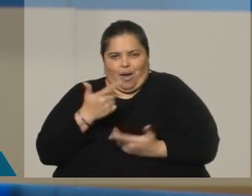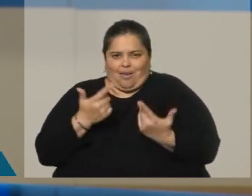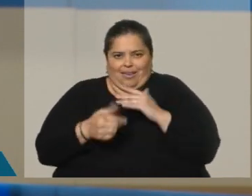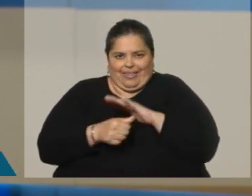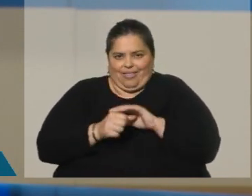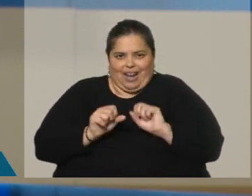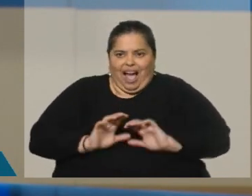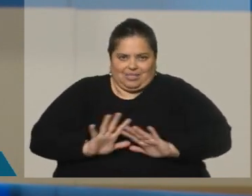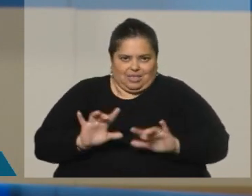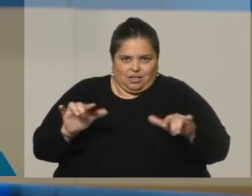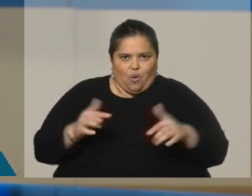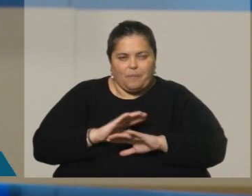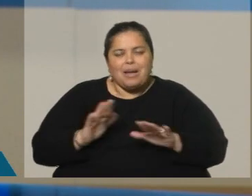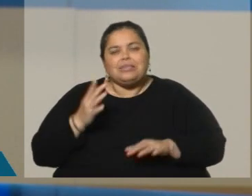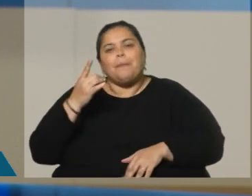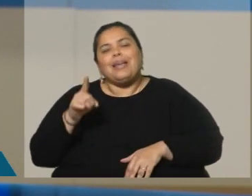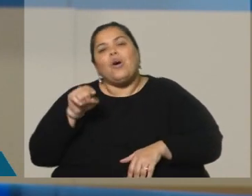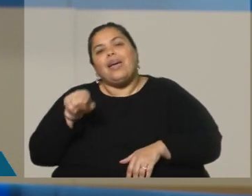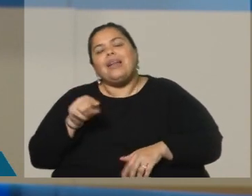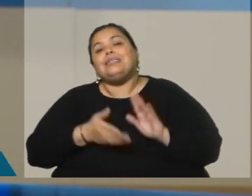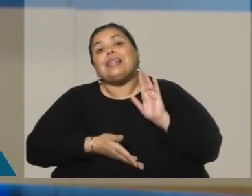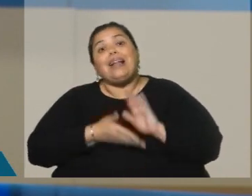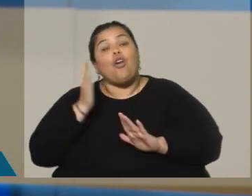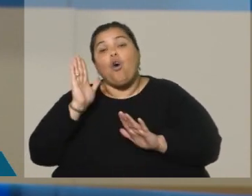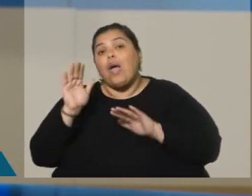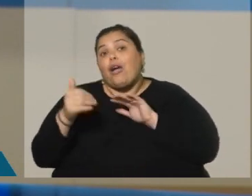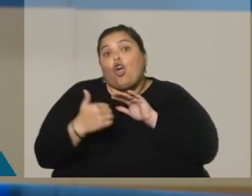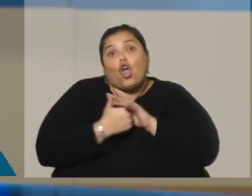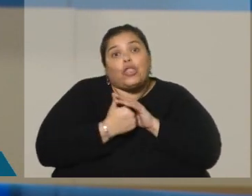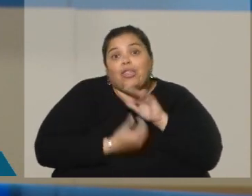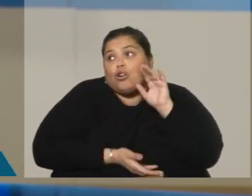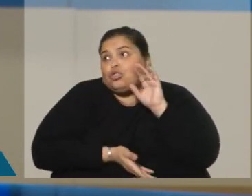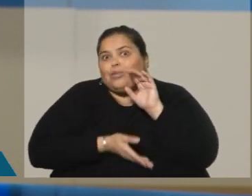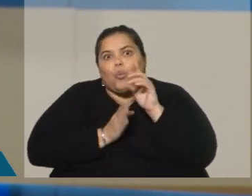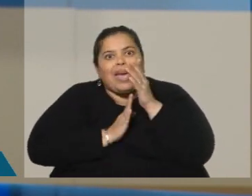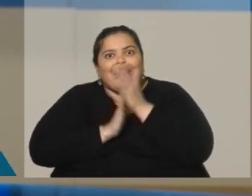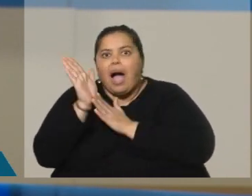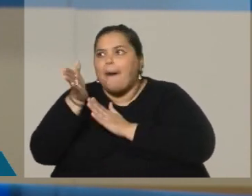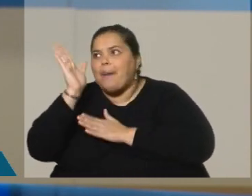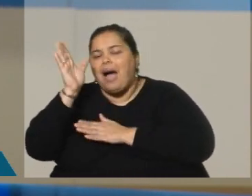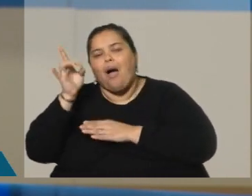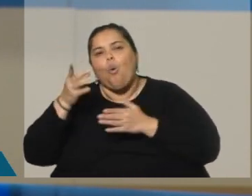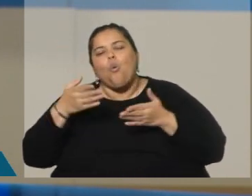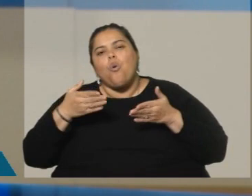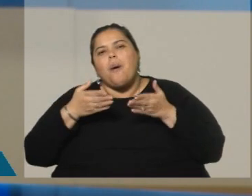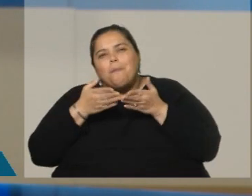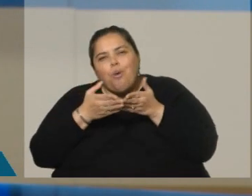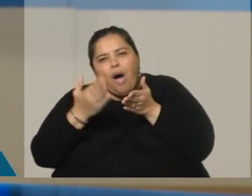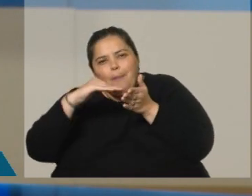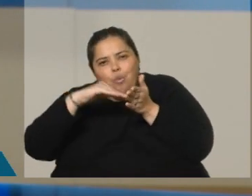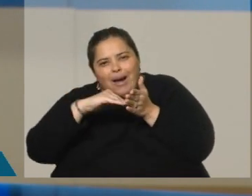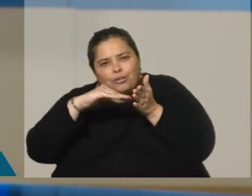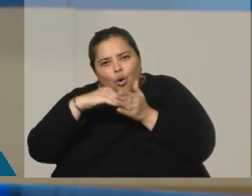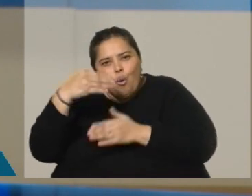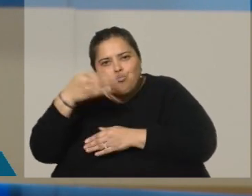tuvo que salir a escondidas tuvo que refugiarse en Un velero en el puerto de buceo tuvo que partir